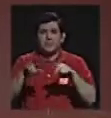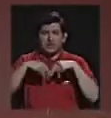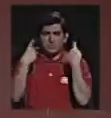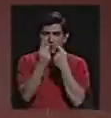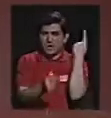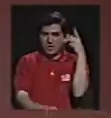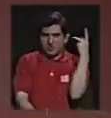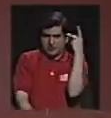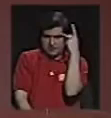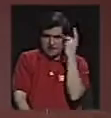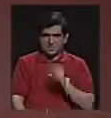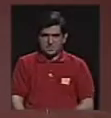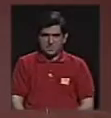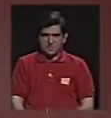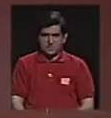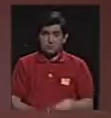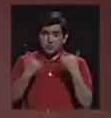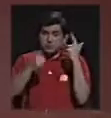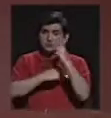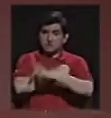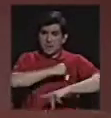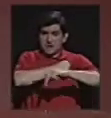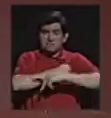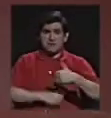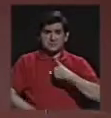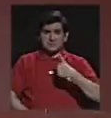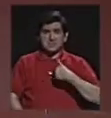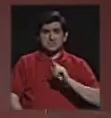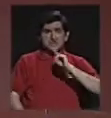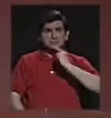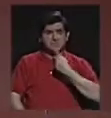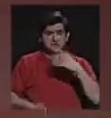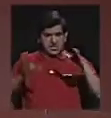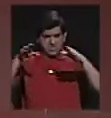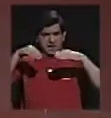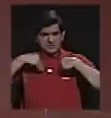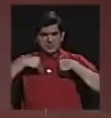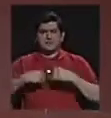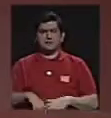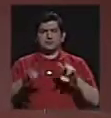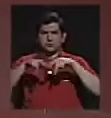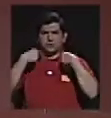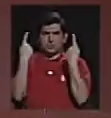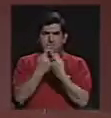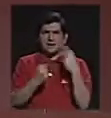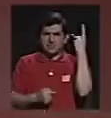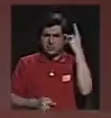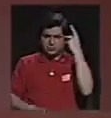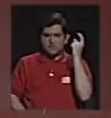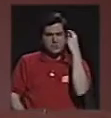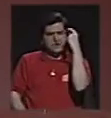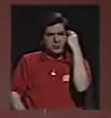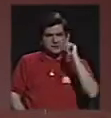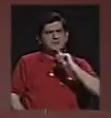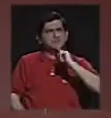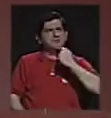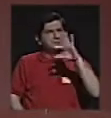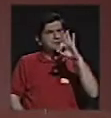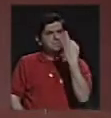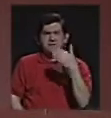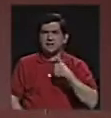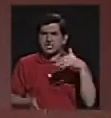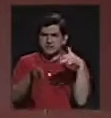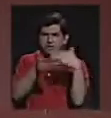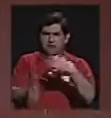político. Lo es en los países que se lo toman en serio, ¿verdad? Los partidos que toman en serio la política tienen